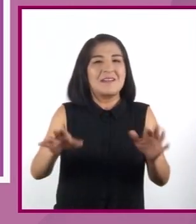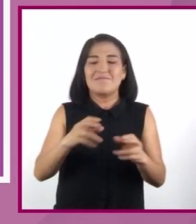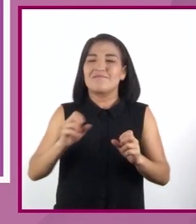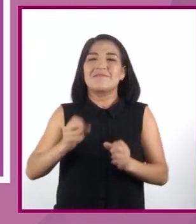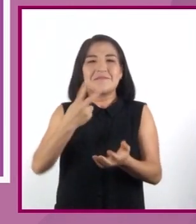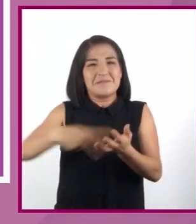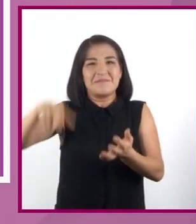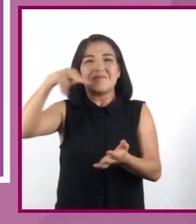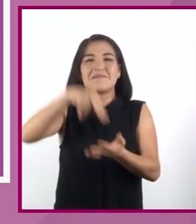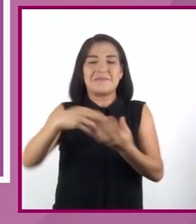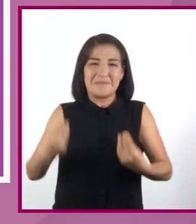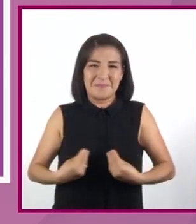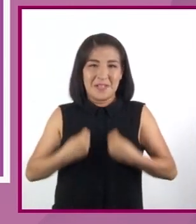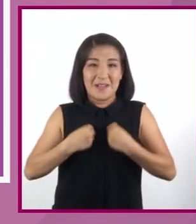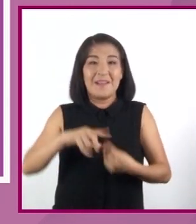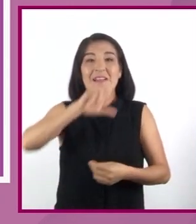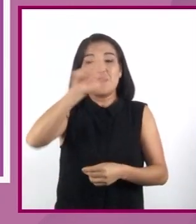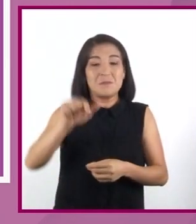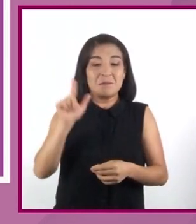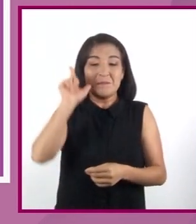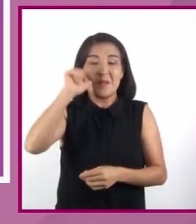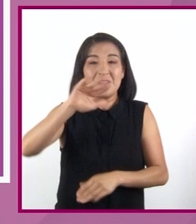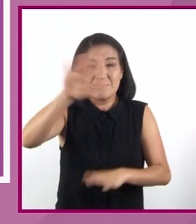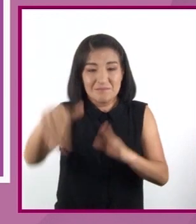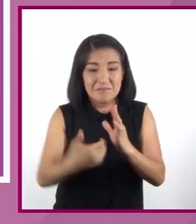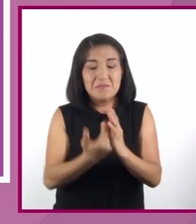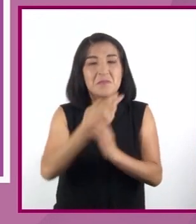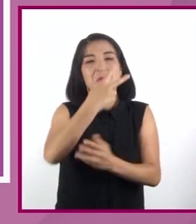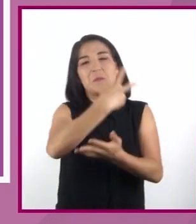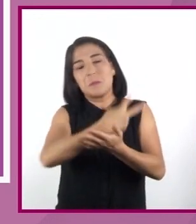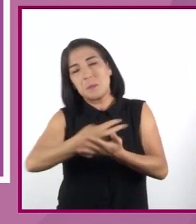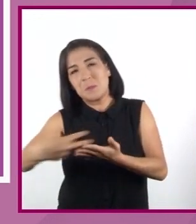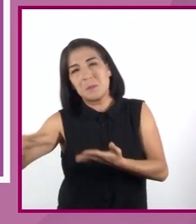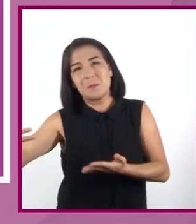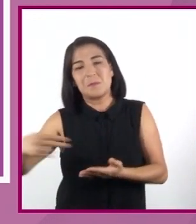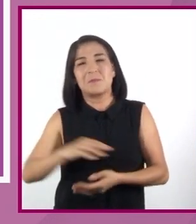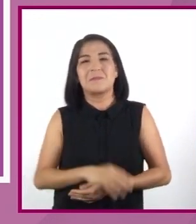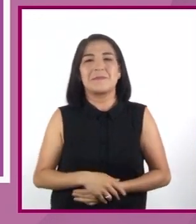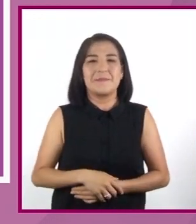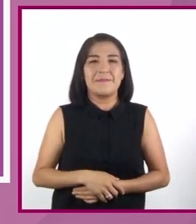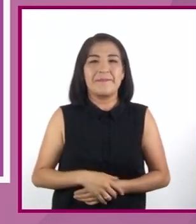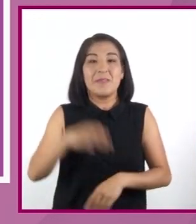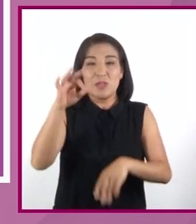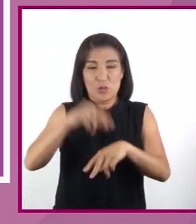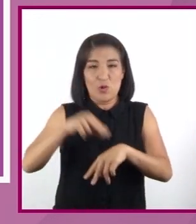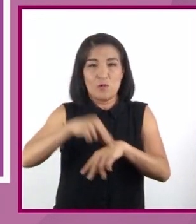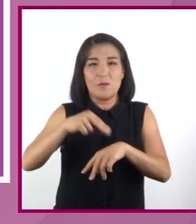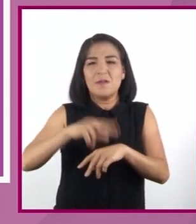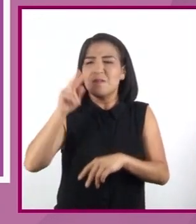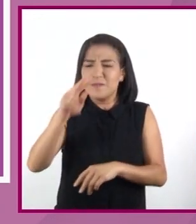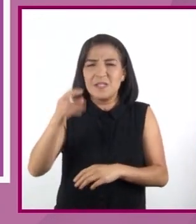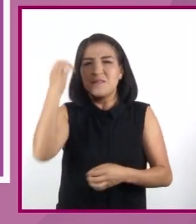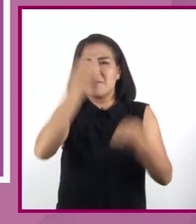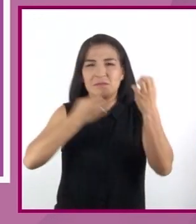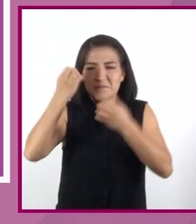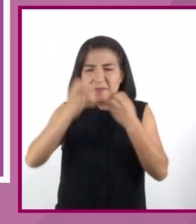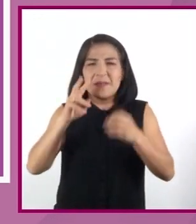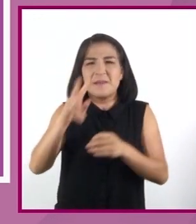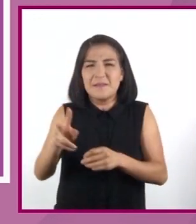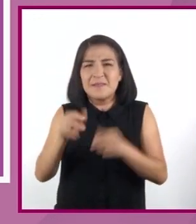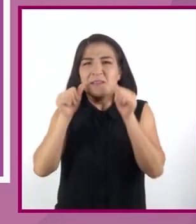levantada. Al día siguiente amaneció desvanecida. El médico de Jordán la examinó con suma